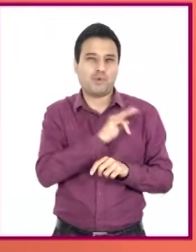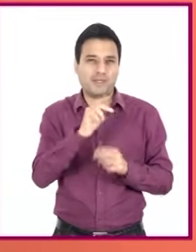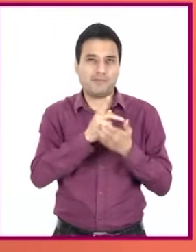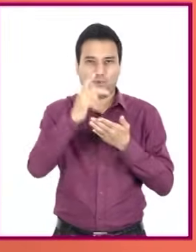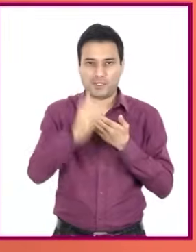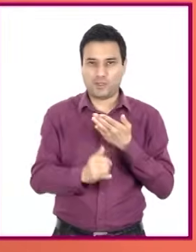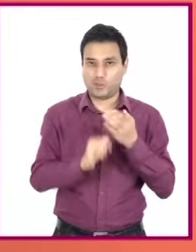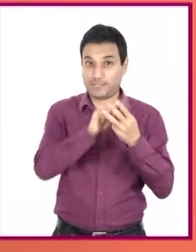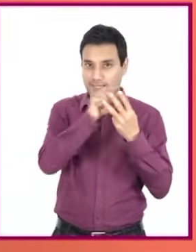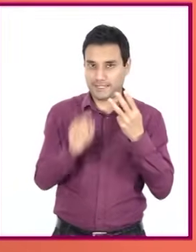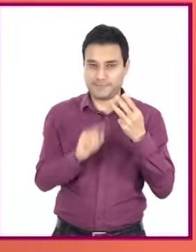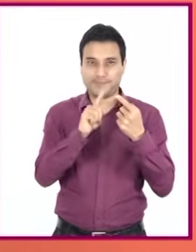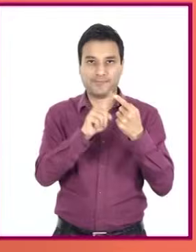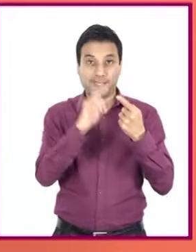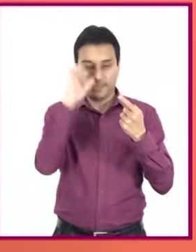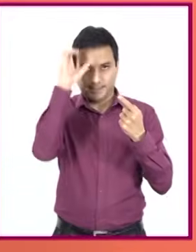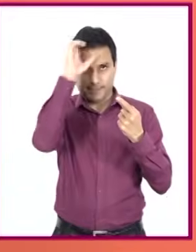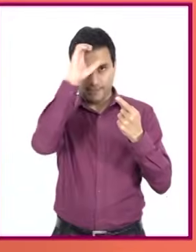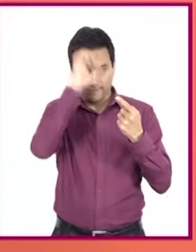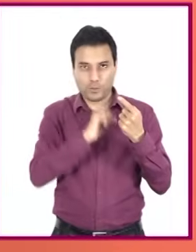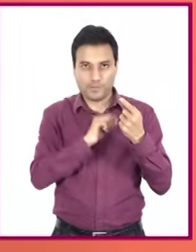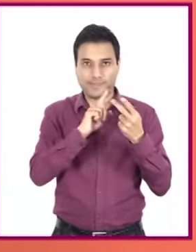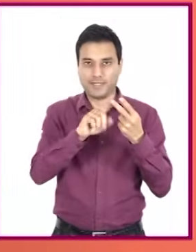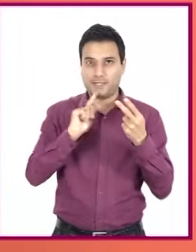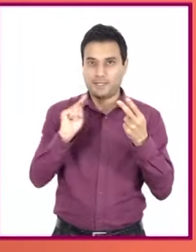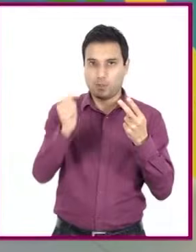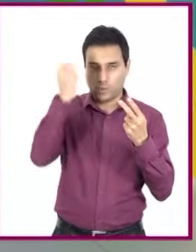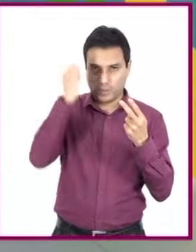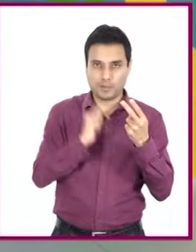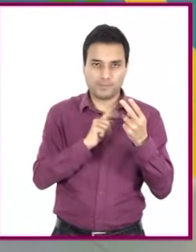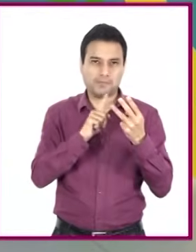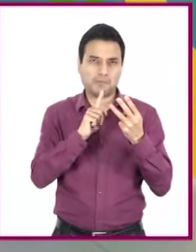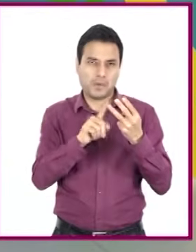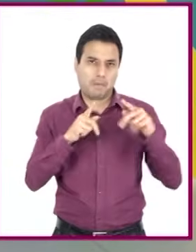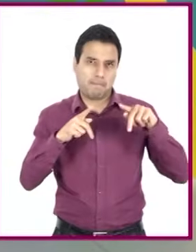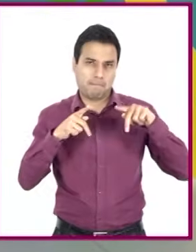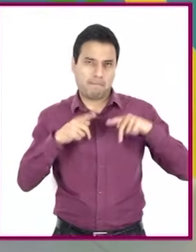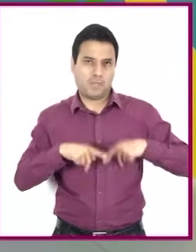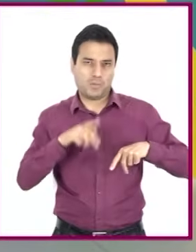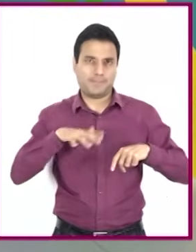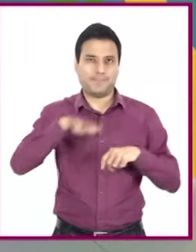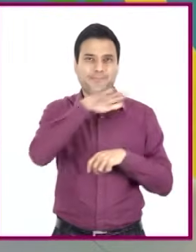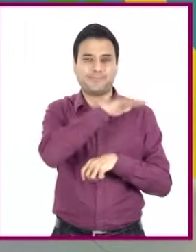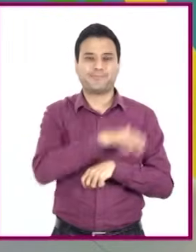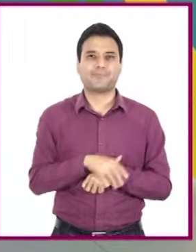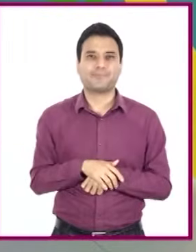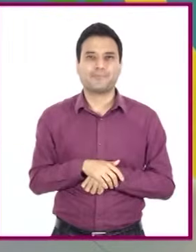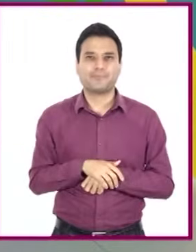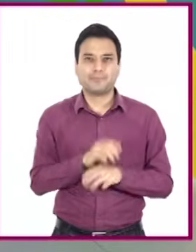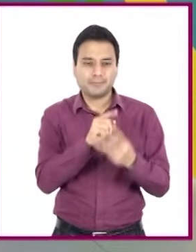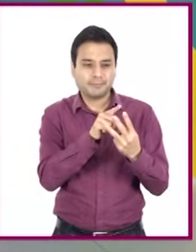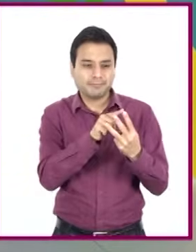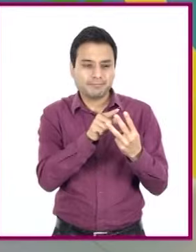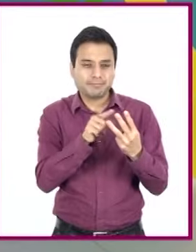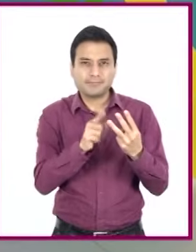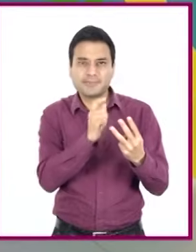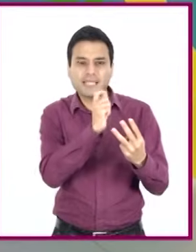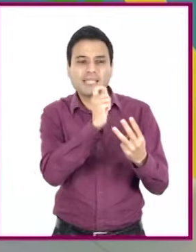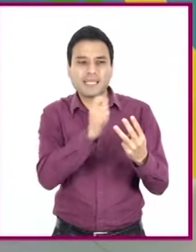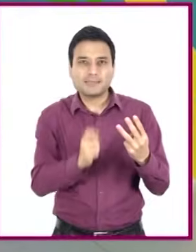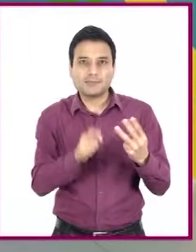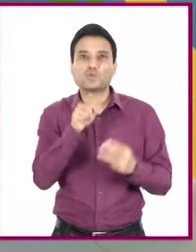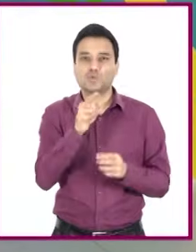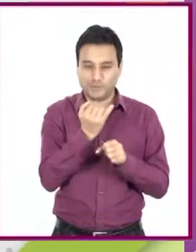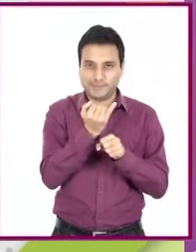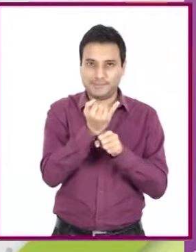proyectos: científico, tecnológico o ciudadano. Investiguen en qué consiste cada uno y elijan el que más